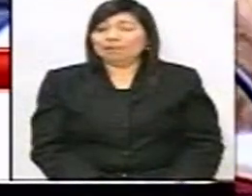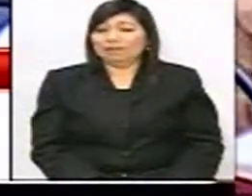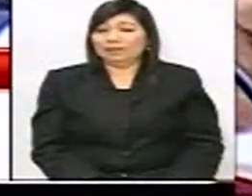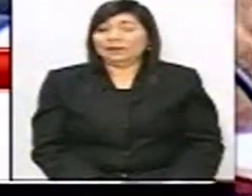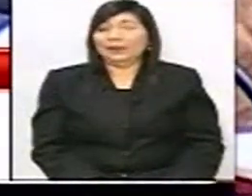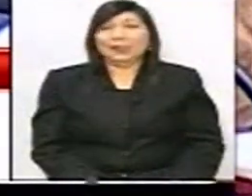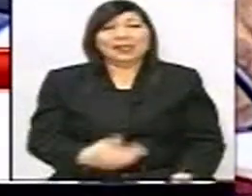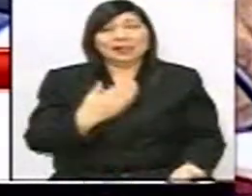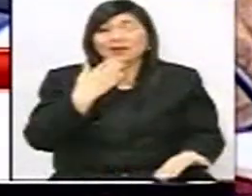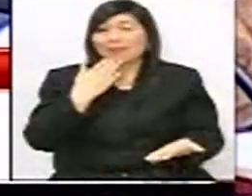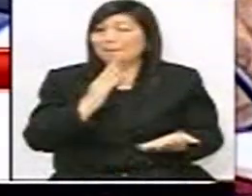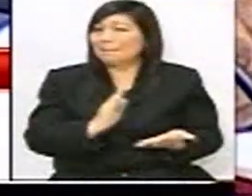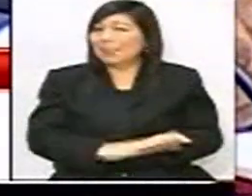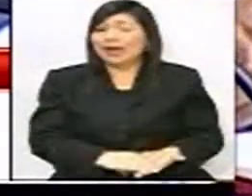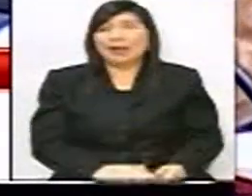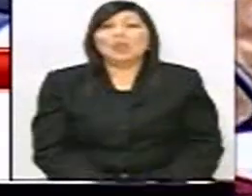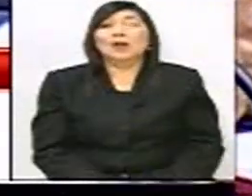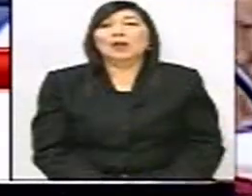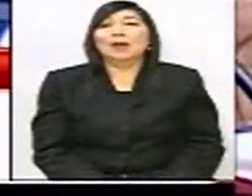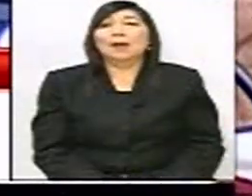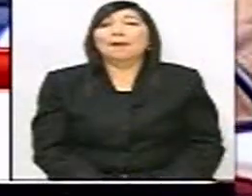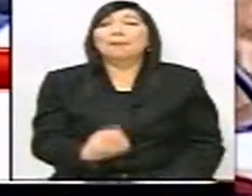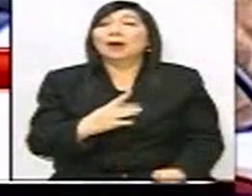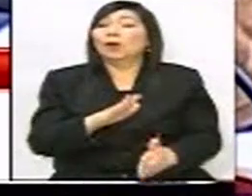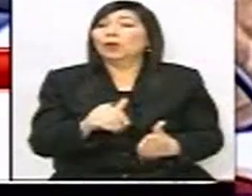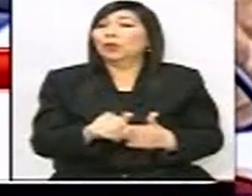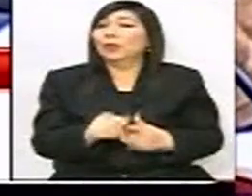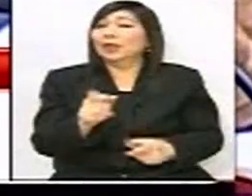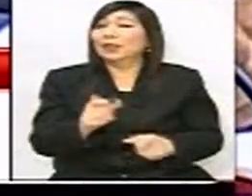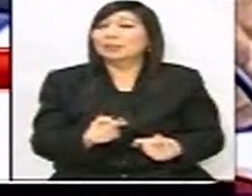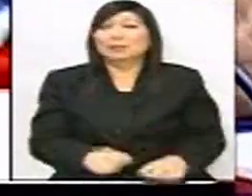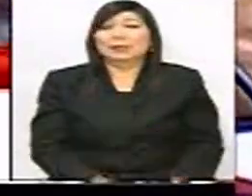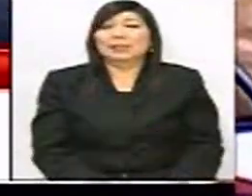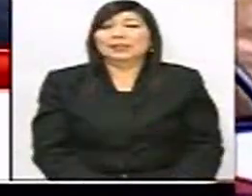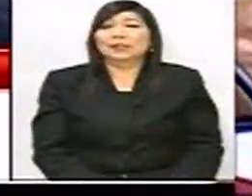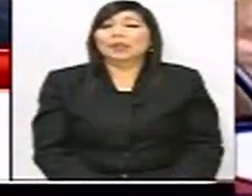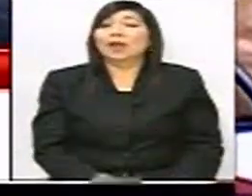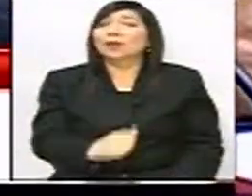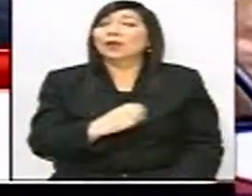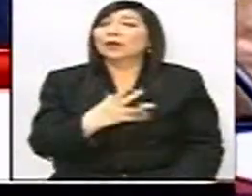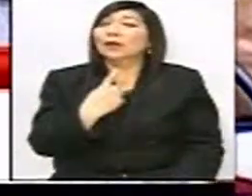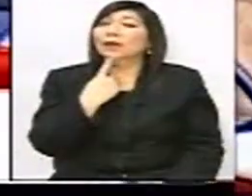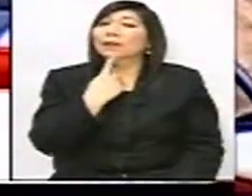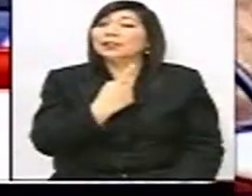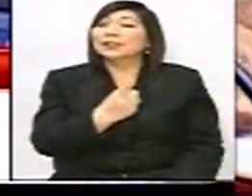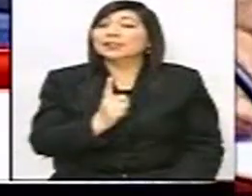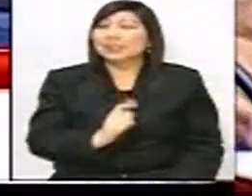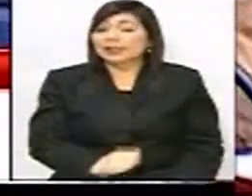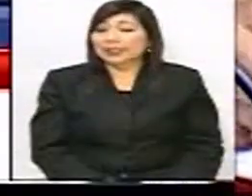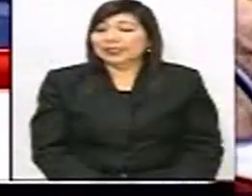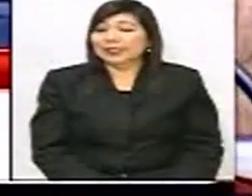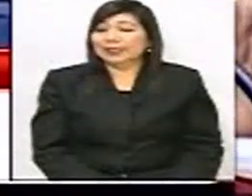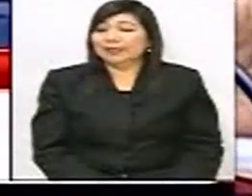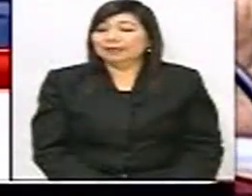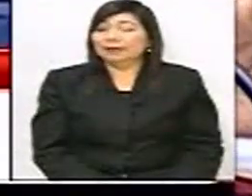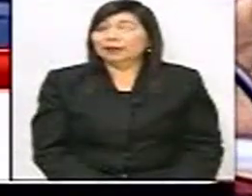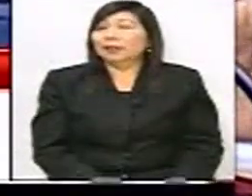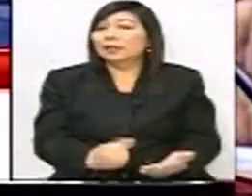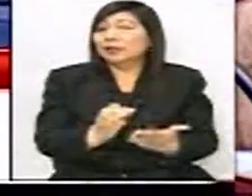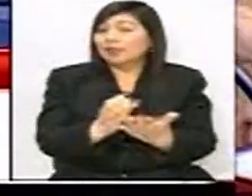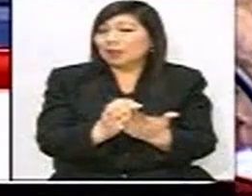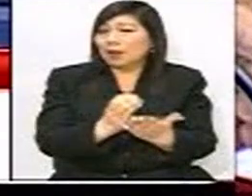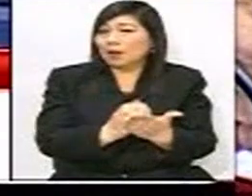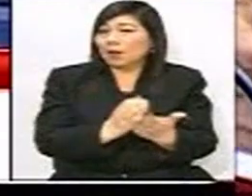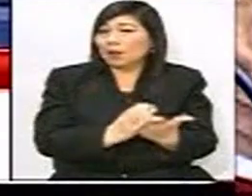es perjudicial para todos los usuarios. Yo quisiera referirme en el